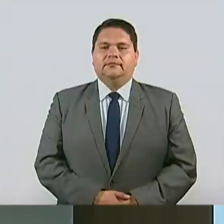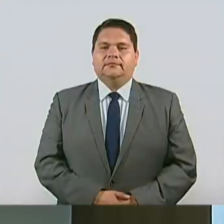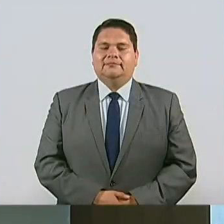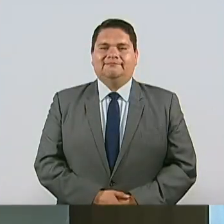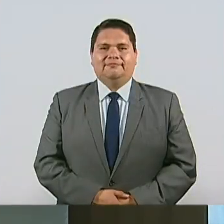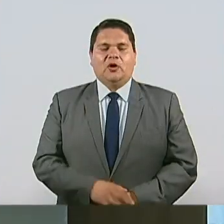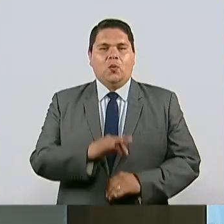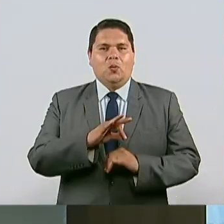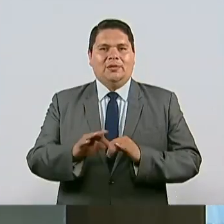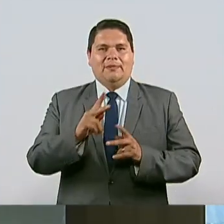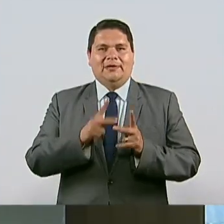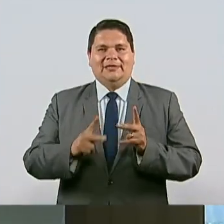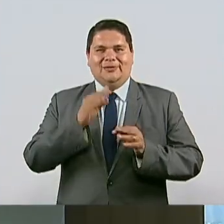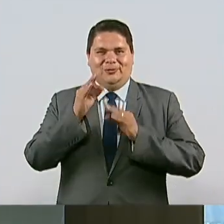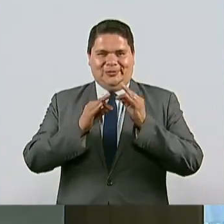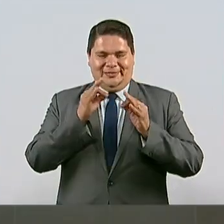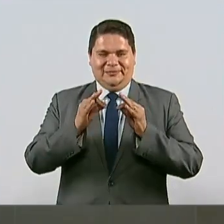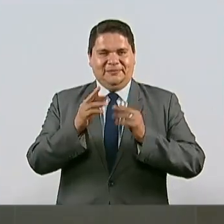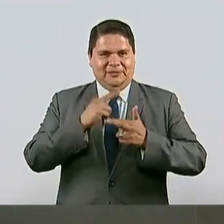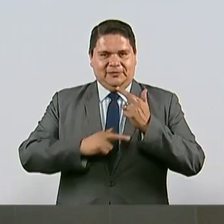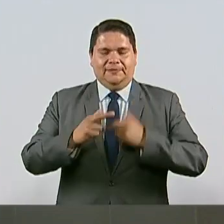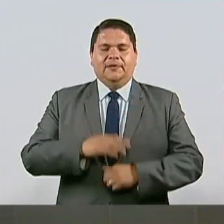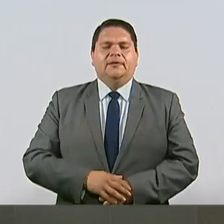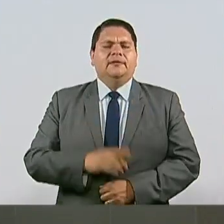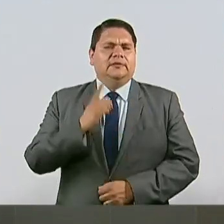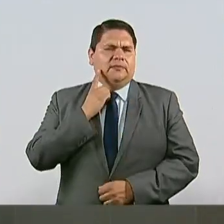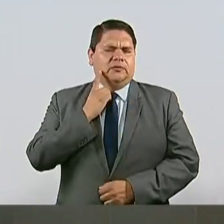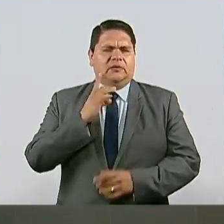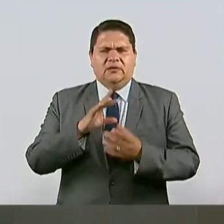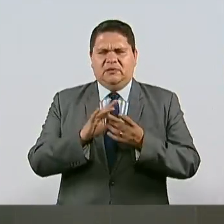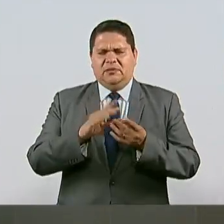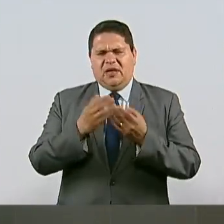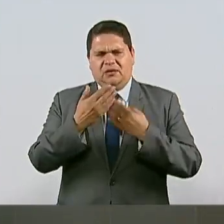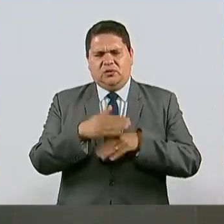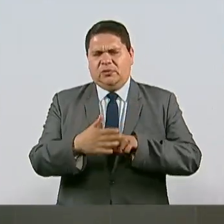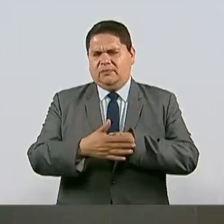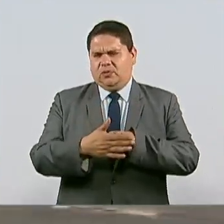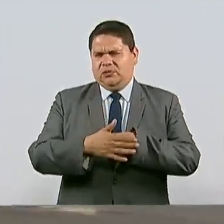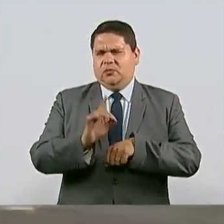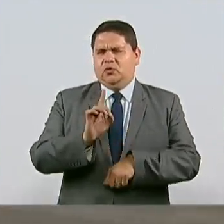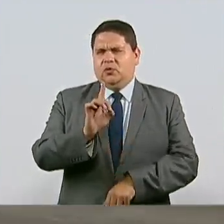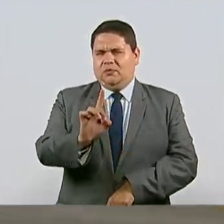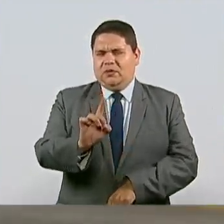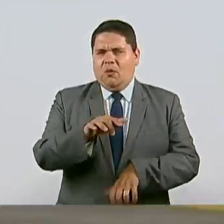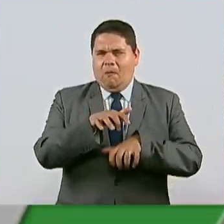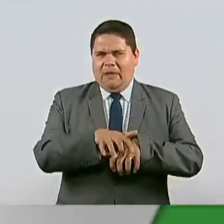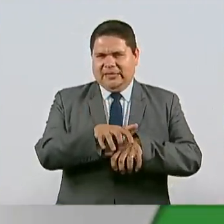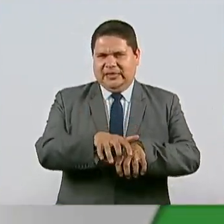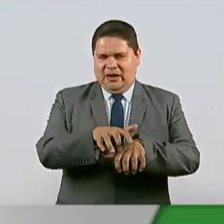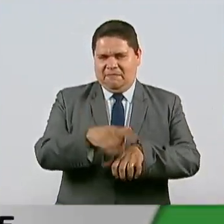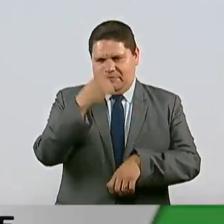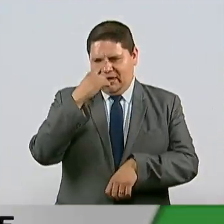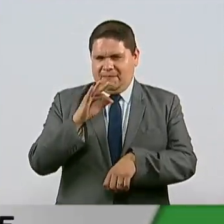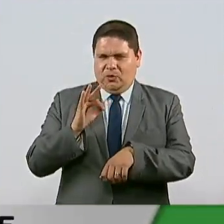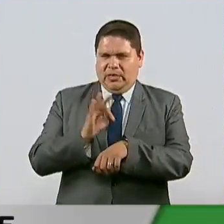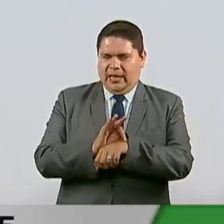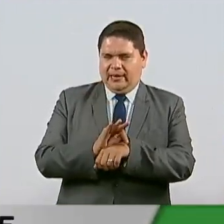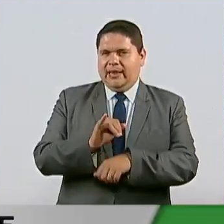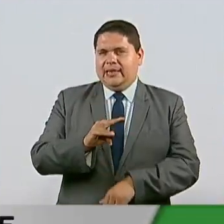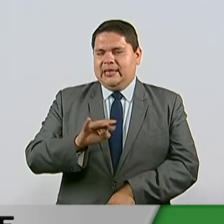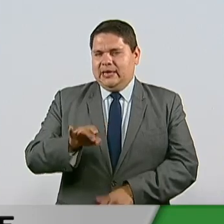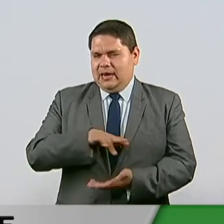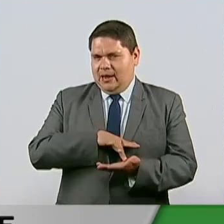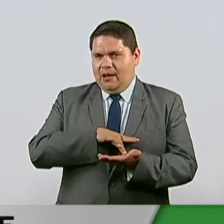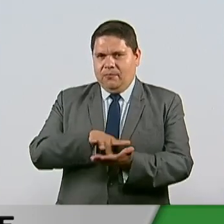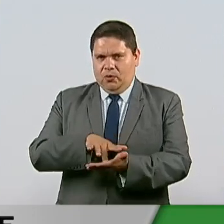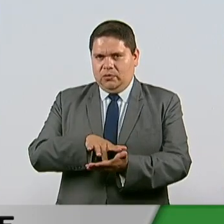Regresamos al último bloque. Legisladores hablaron de la marcha convocada para el próximo domingo en la Ciudad de México con el fin de respaldar al